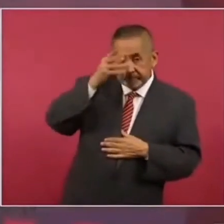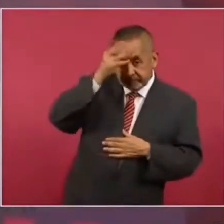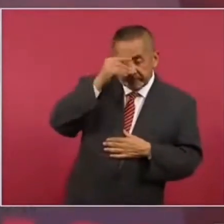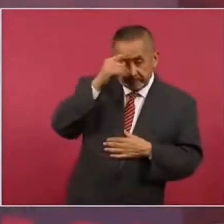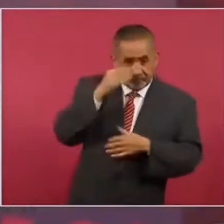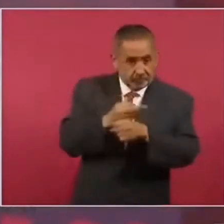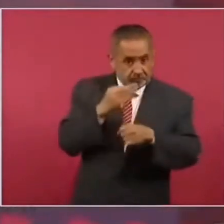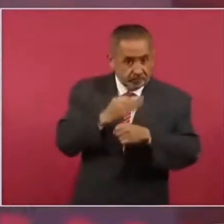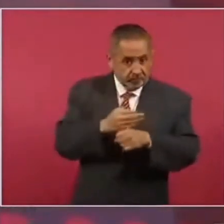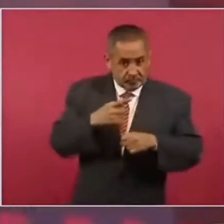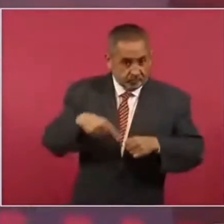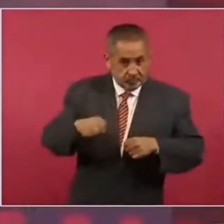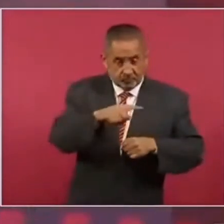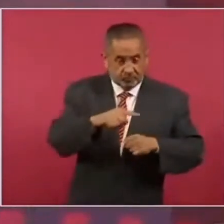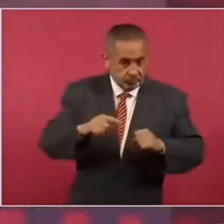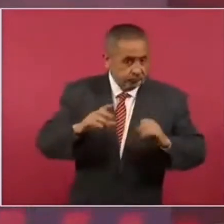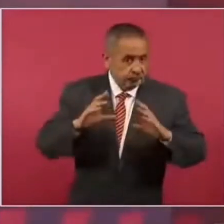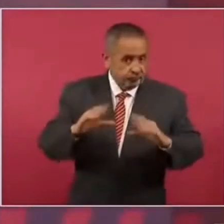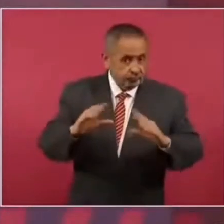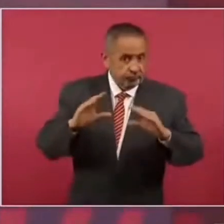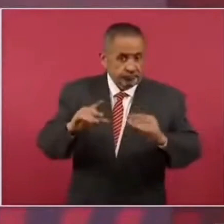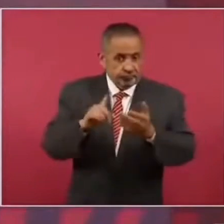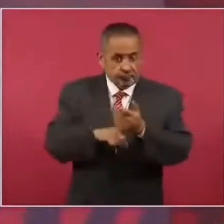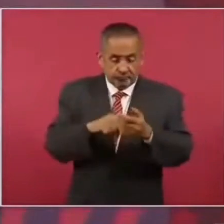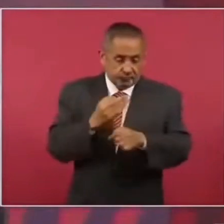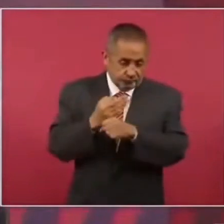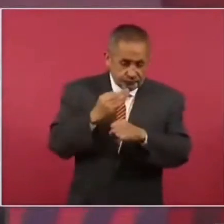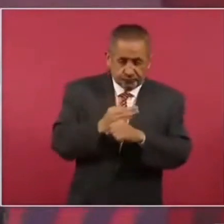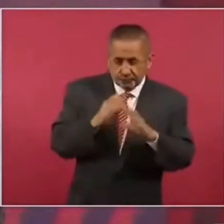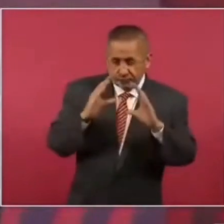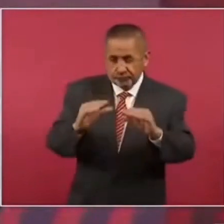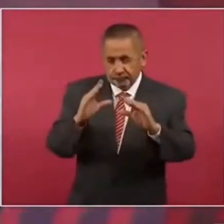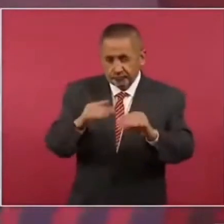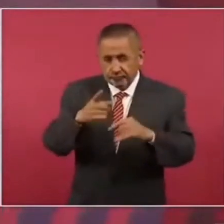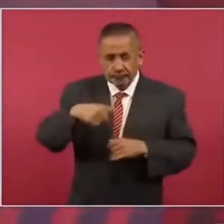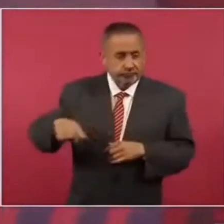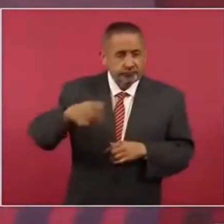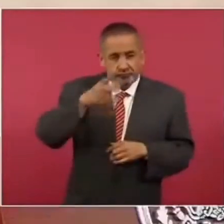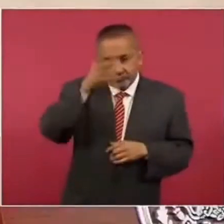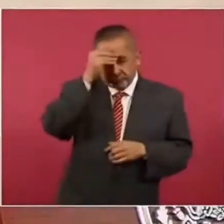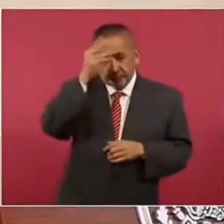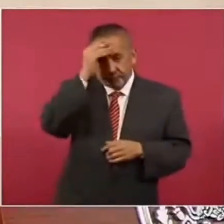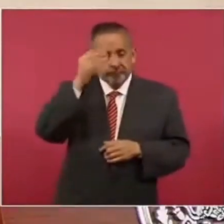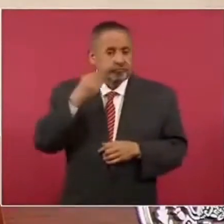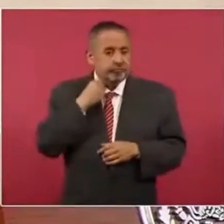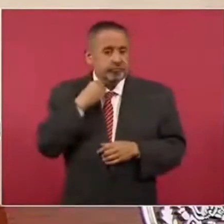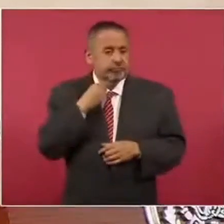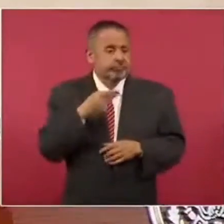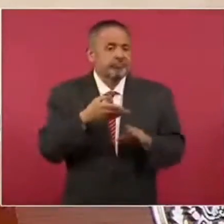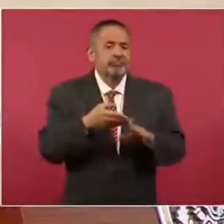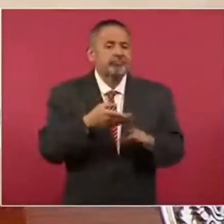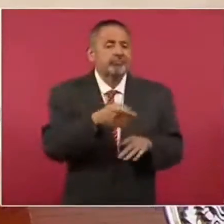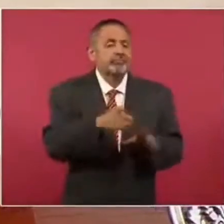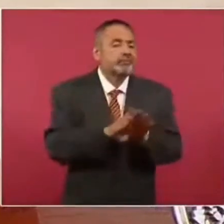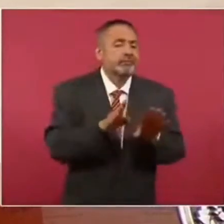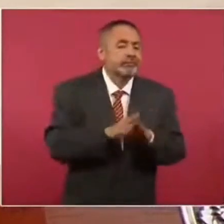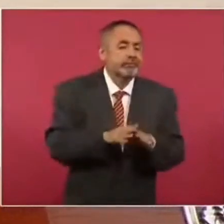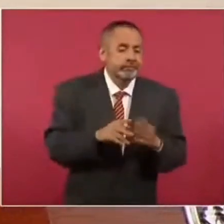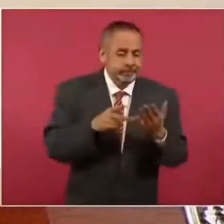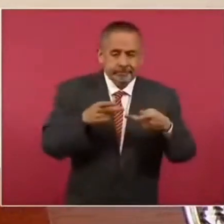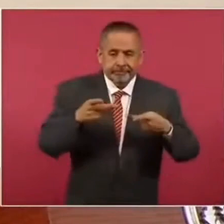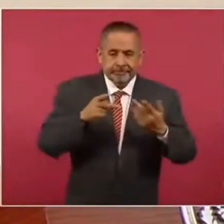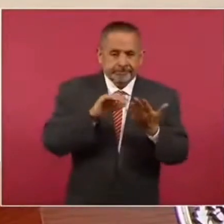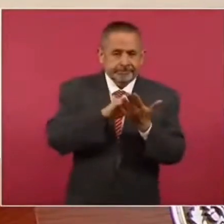que se tienen hoy, con esas modificaciones que se hicieron a los planes de